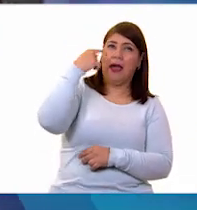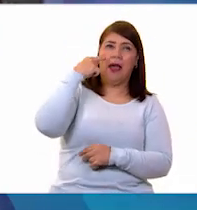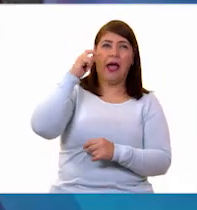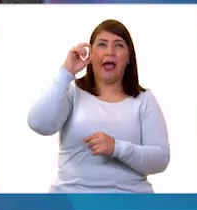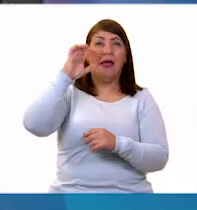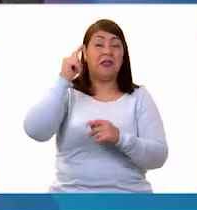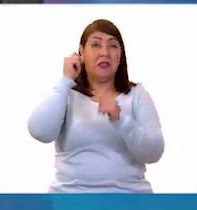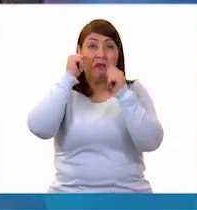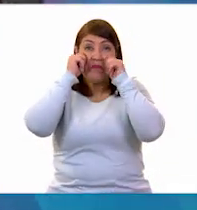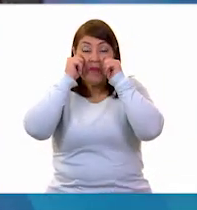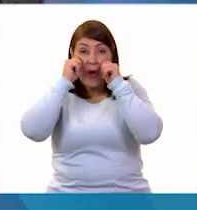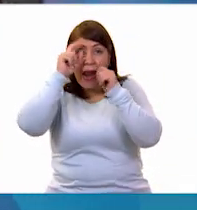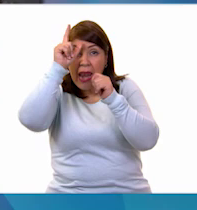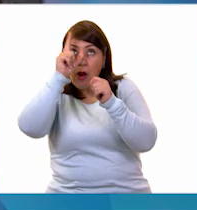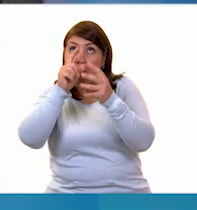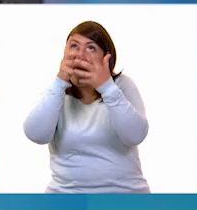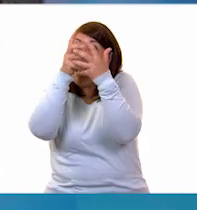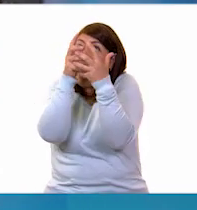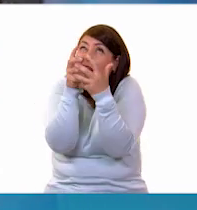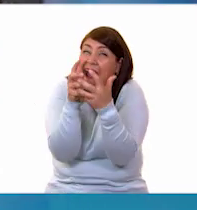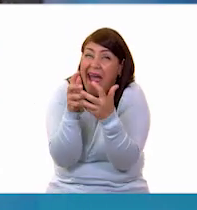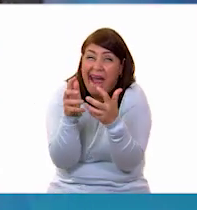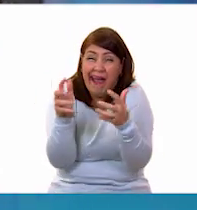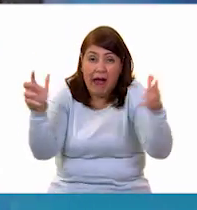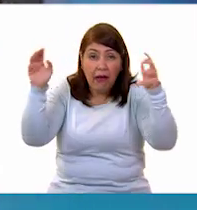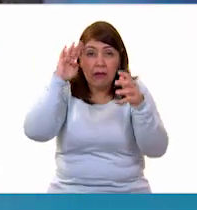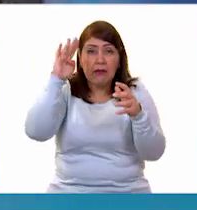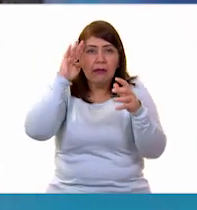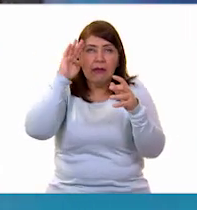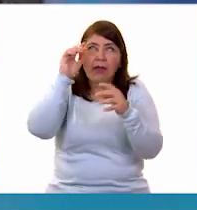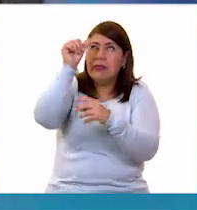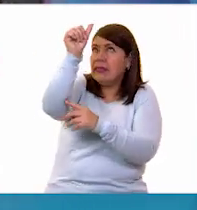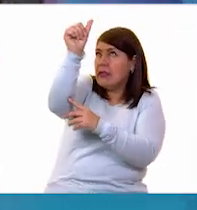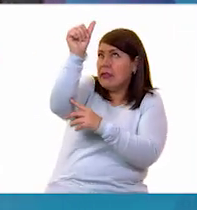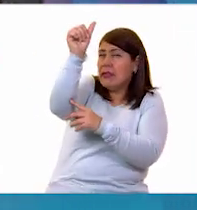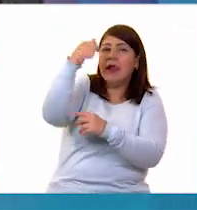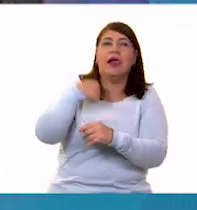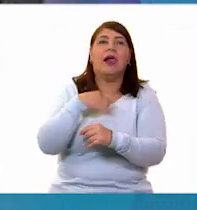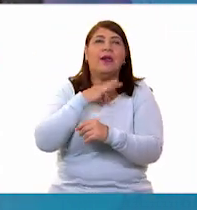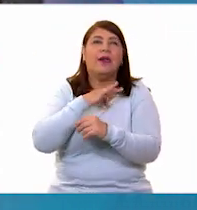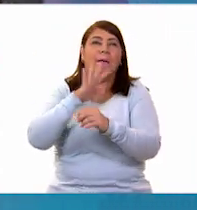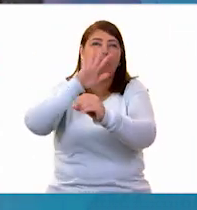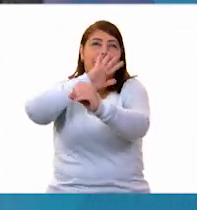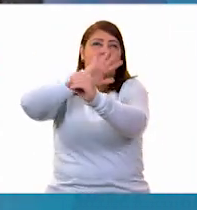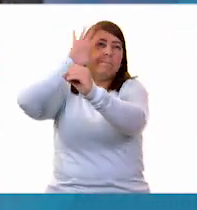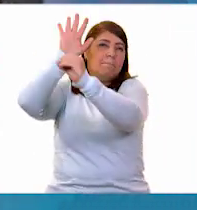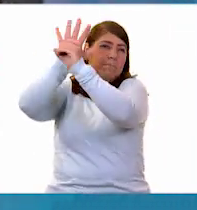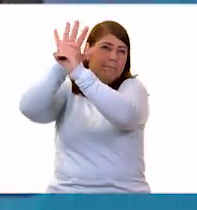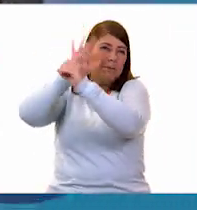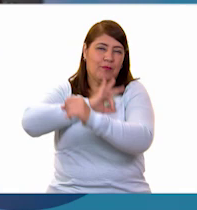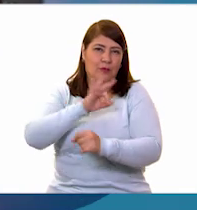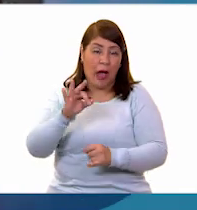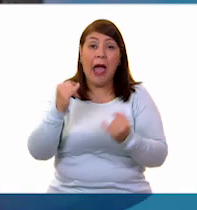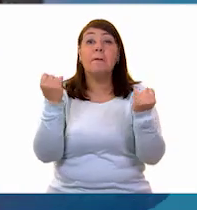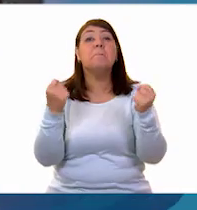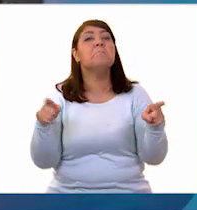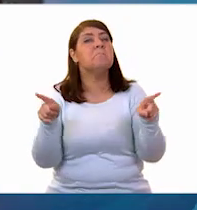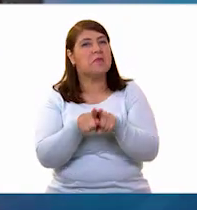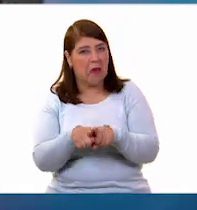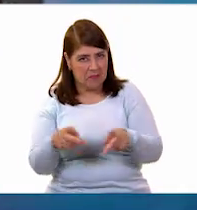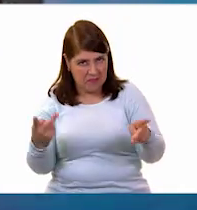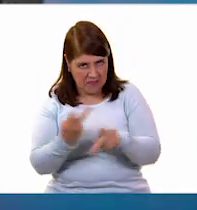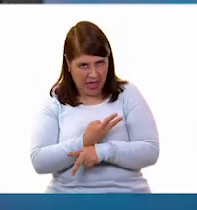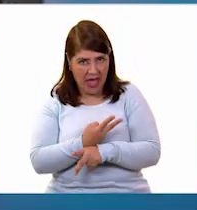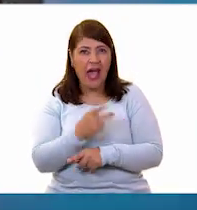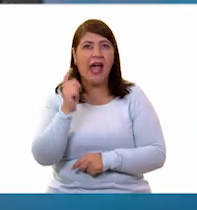sea gigantesca respecto de nosotros. Pues lo mismo le pasa al Sol. La